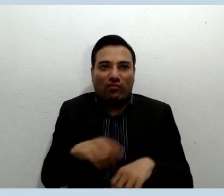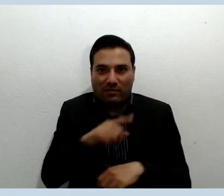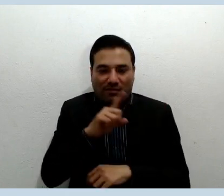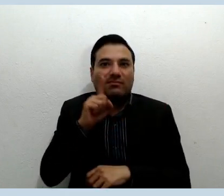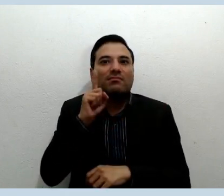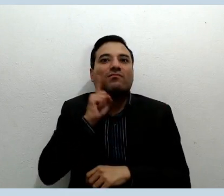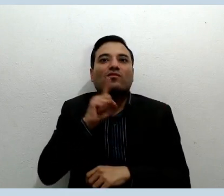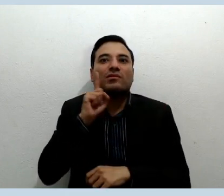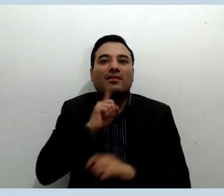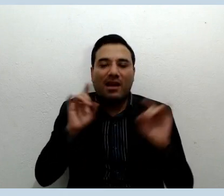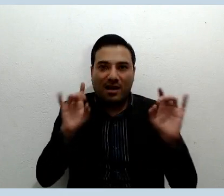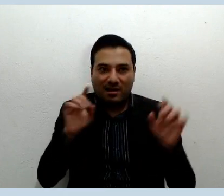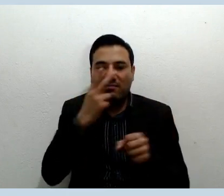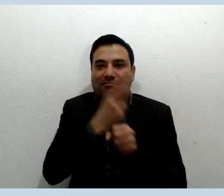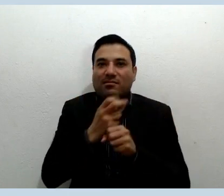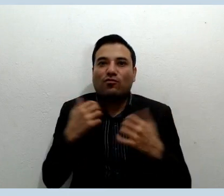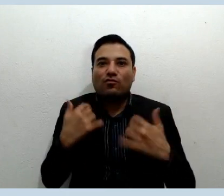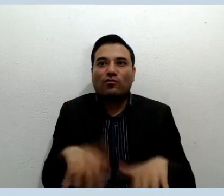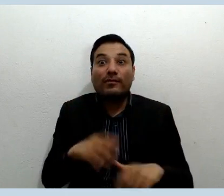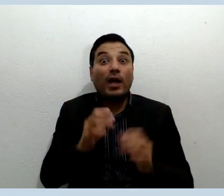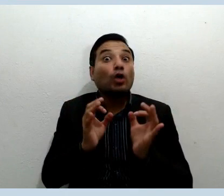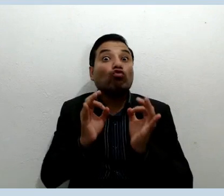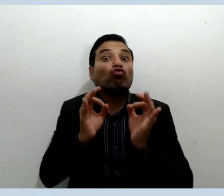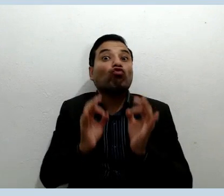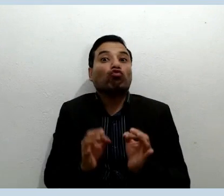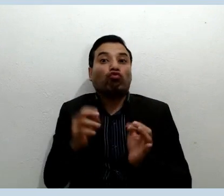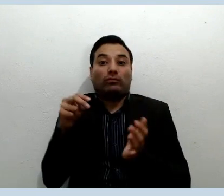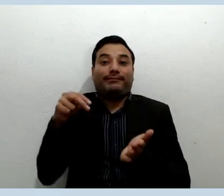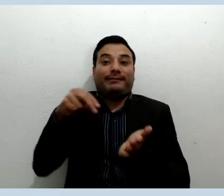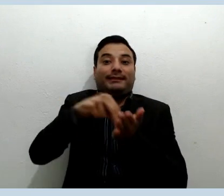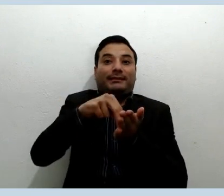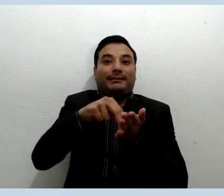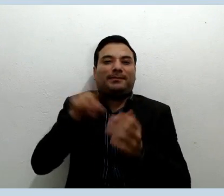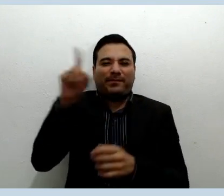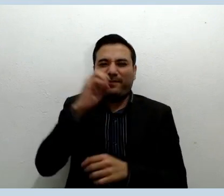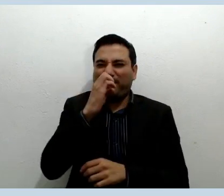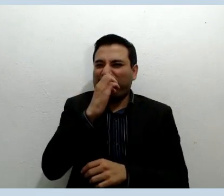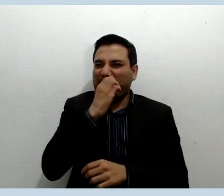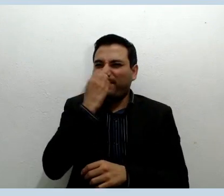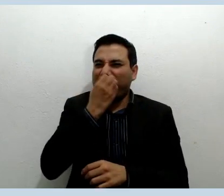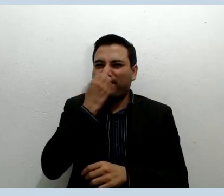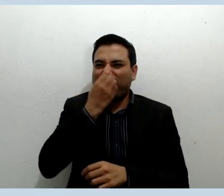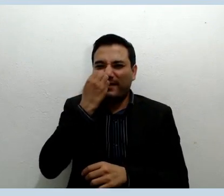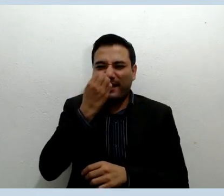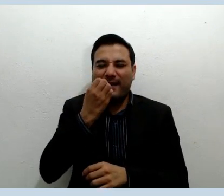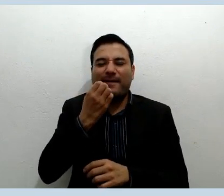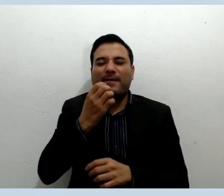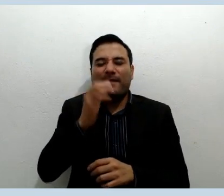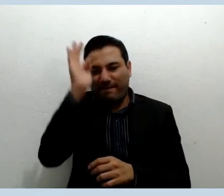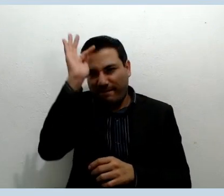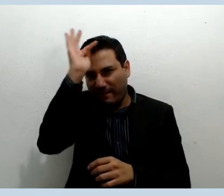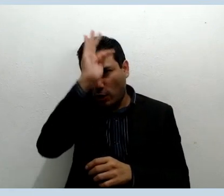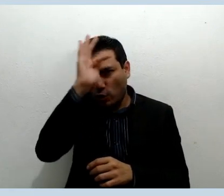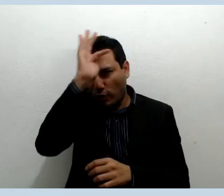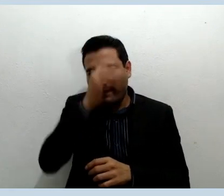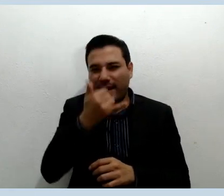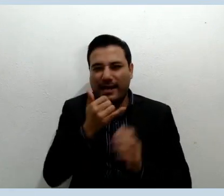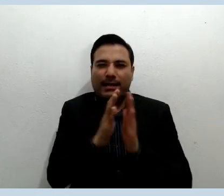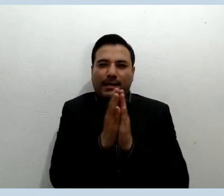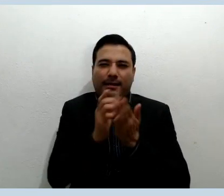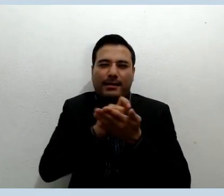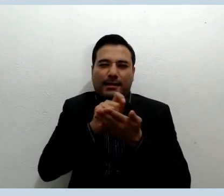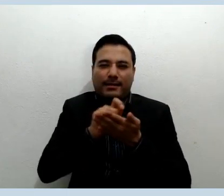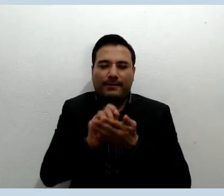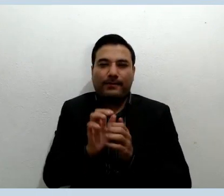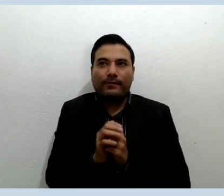valiosa y además fue presencial en la Facultad de filosofía y letras lo cual eso fue también muy lindo creo que fue la